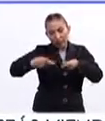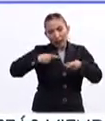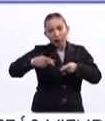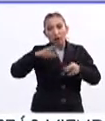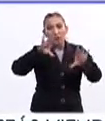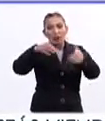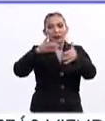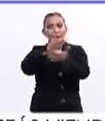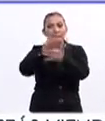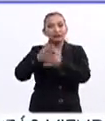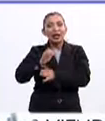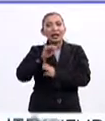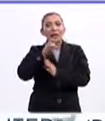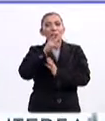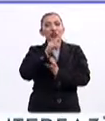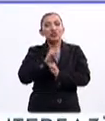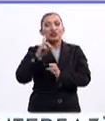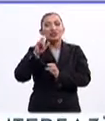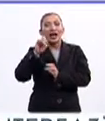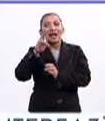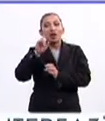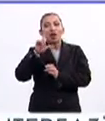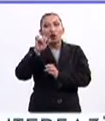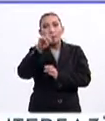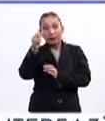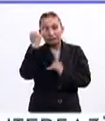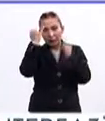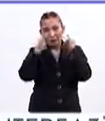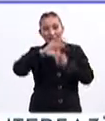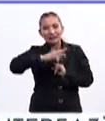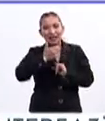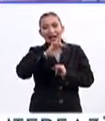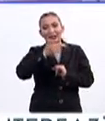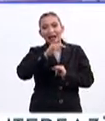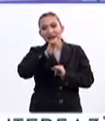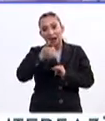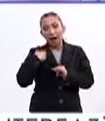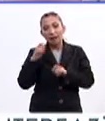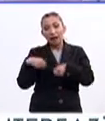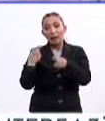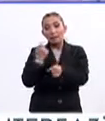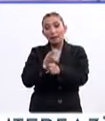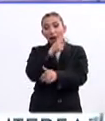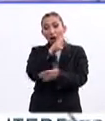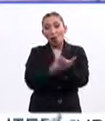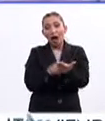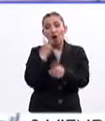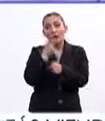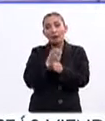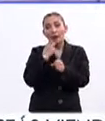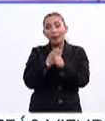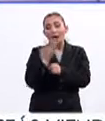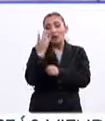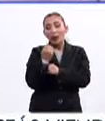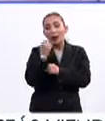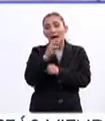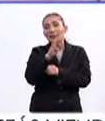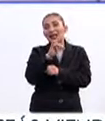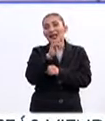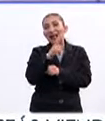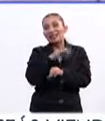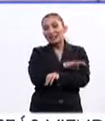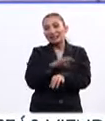con comunidad. Raimundo Rocha y Dairon López, creadores de Chachachá, obtuvieron el primer lugar en la 8ª y 9ª Bienal